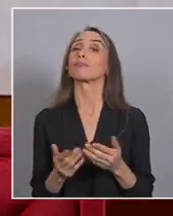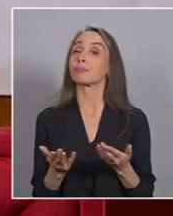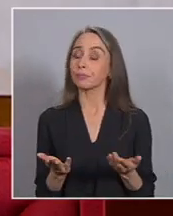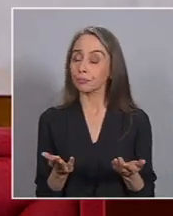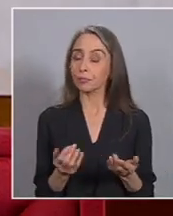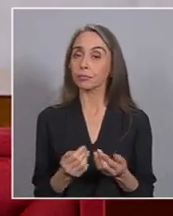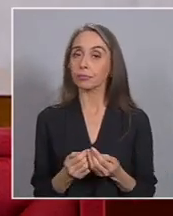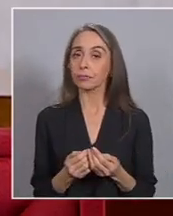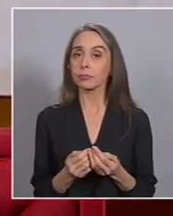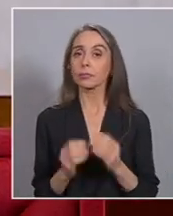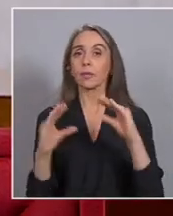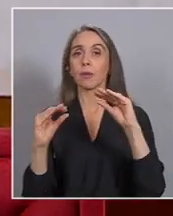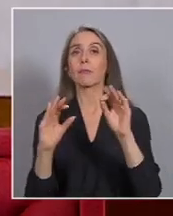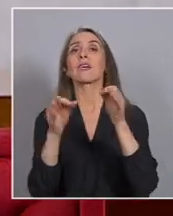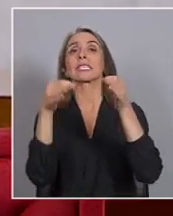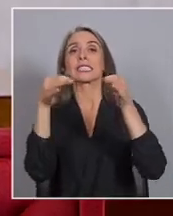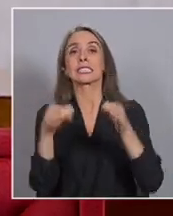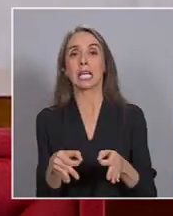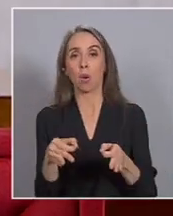entonces a seguridad.